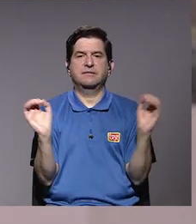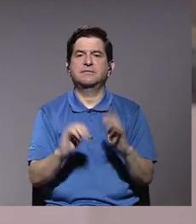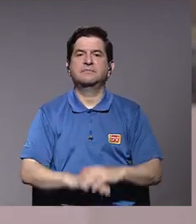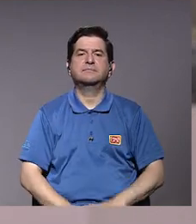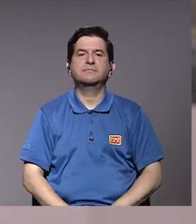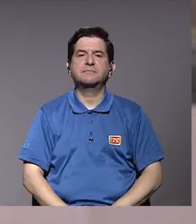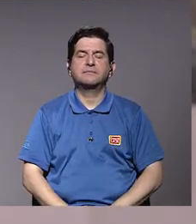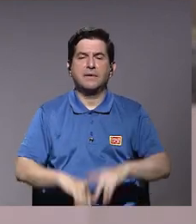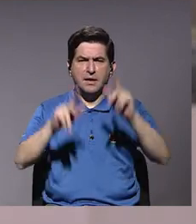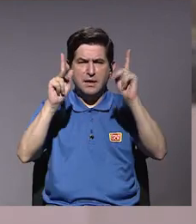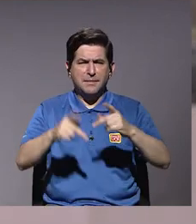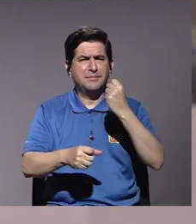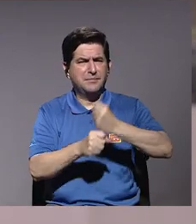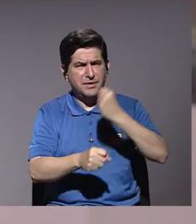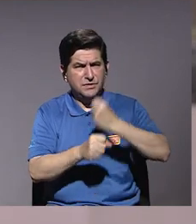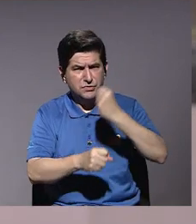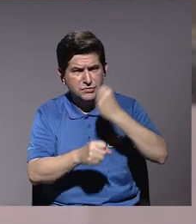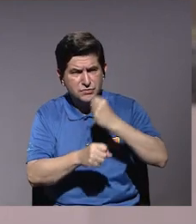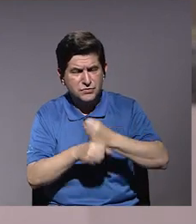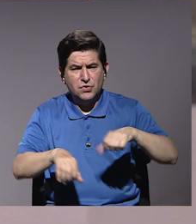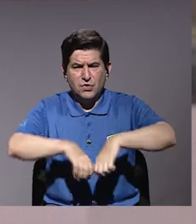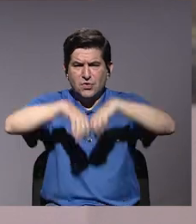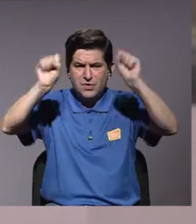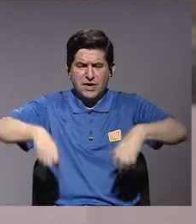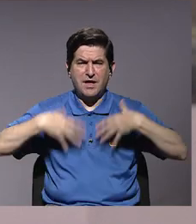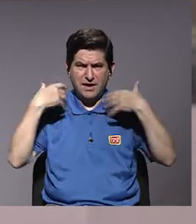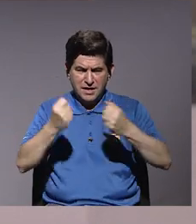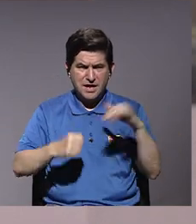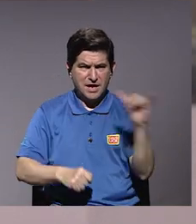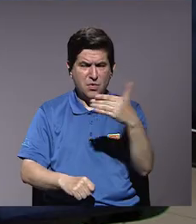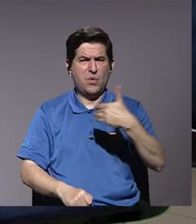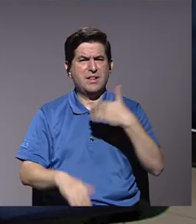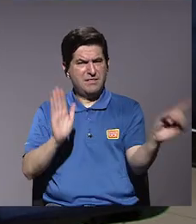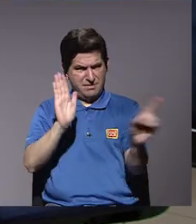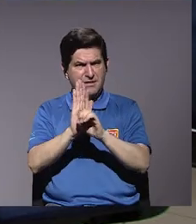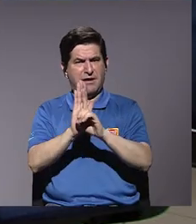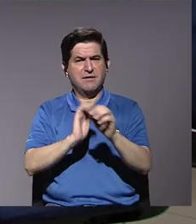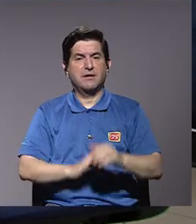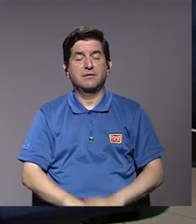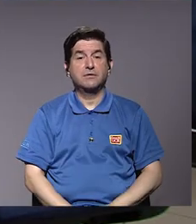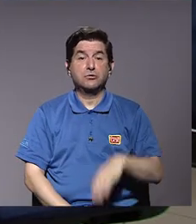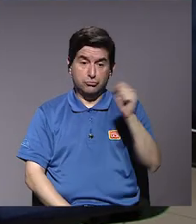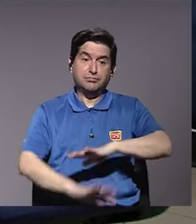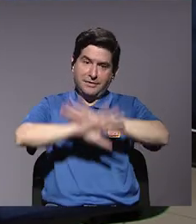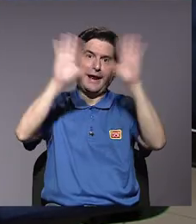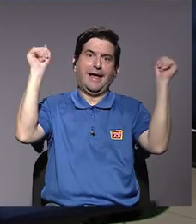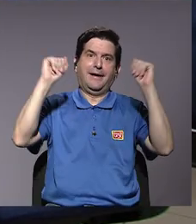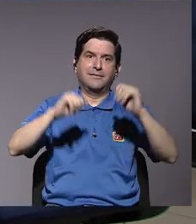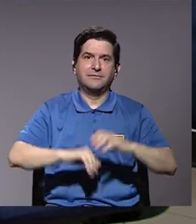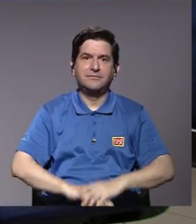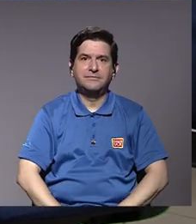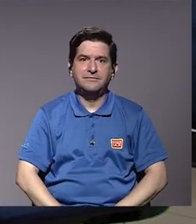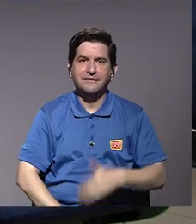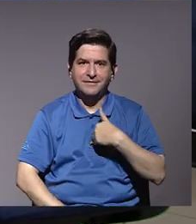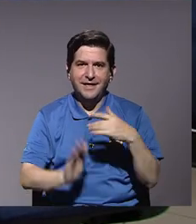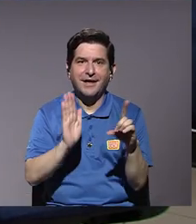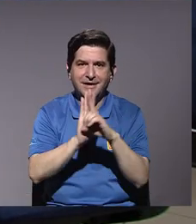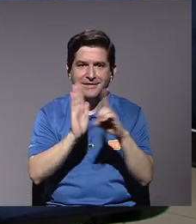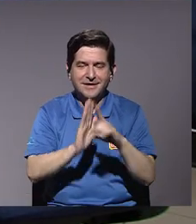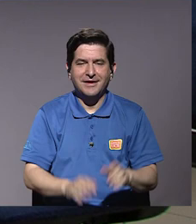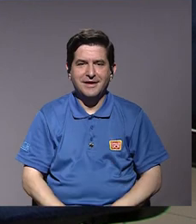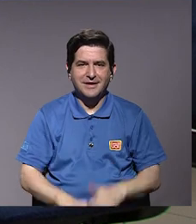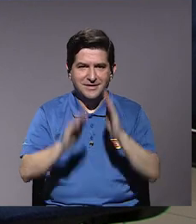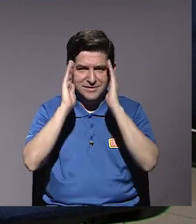discriminación, perdón. Las personas que laboran en el sistema de salud, ellos también tienen sus derechos. Claro, ellos